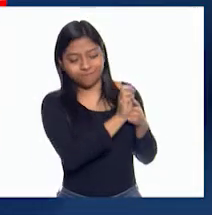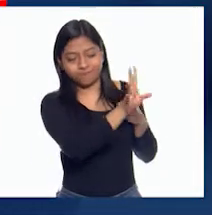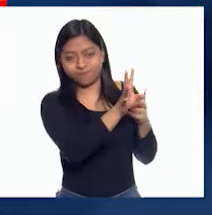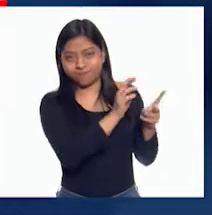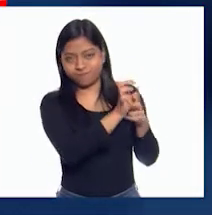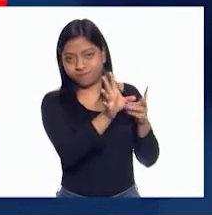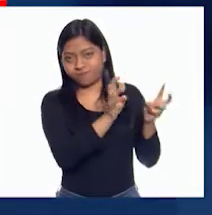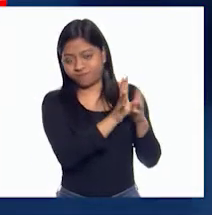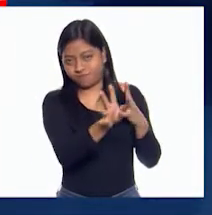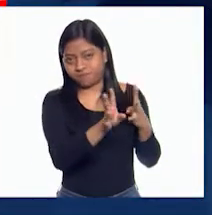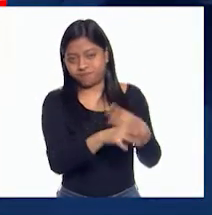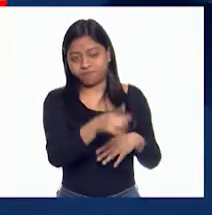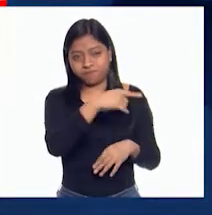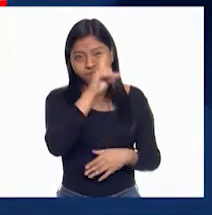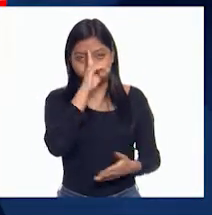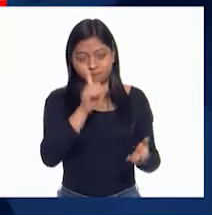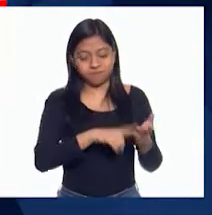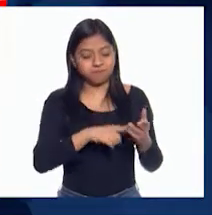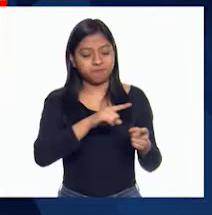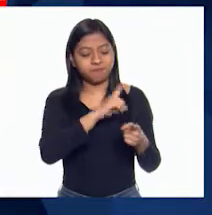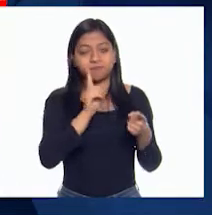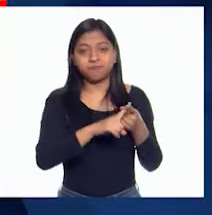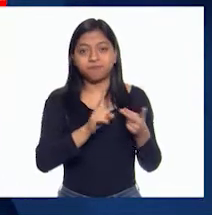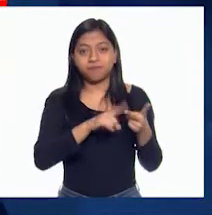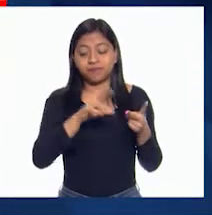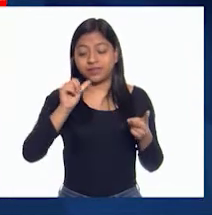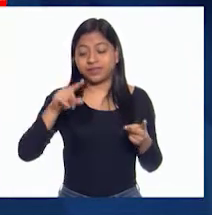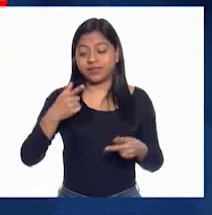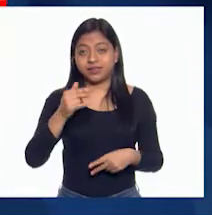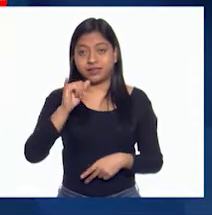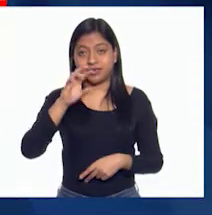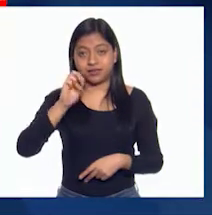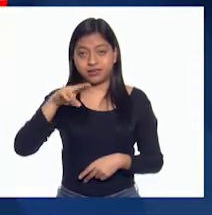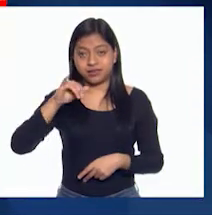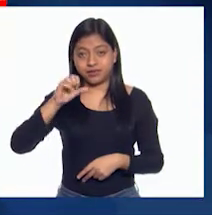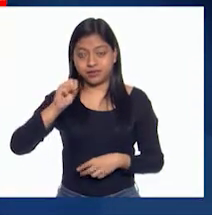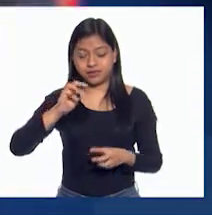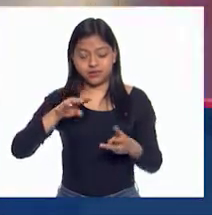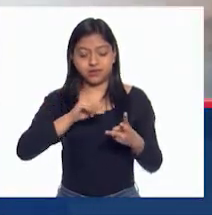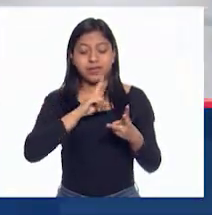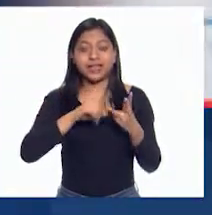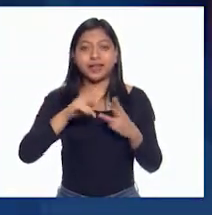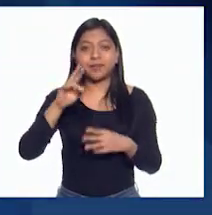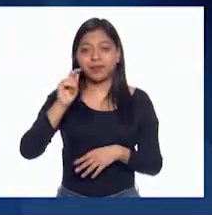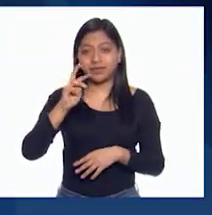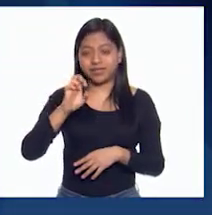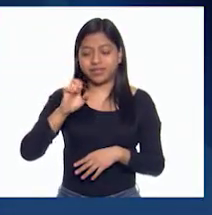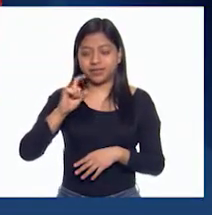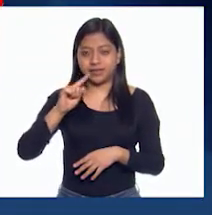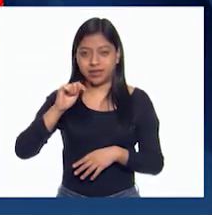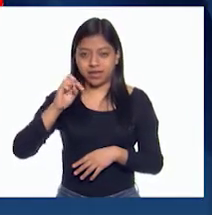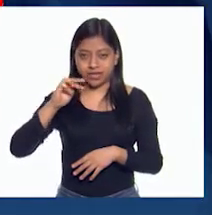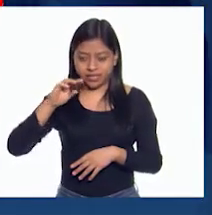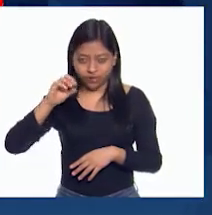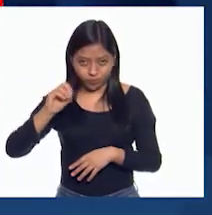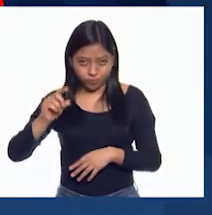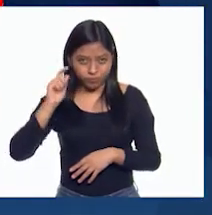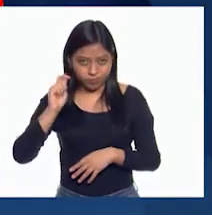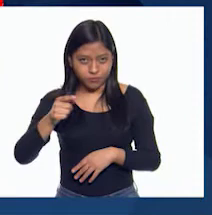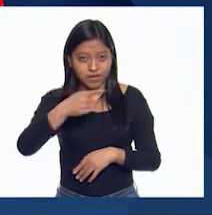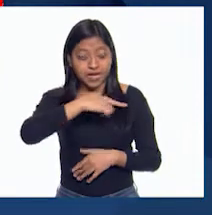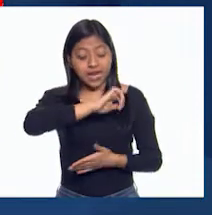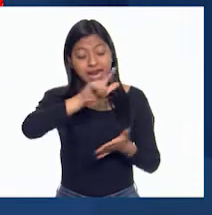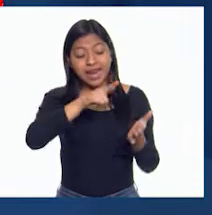luteranismo, el calvinismo, el anglicanismo y el presbiterianismo. La Reforma